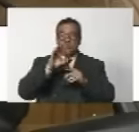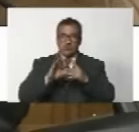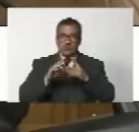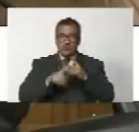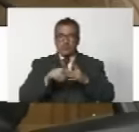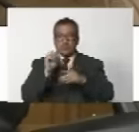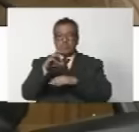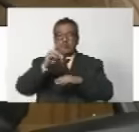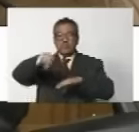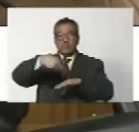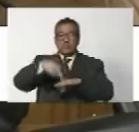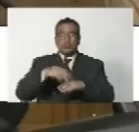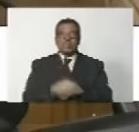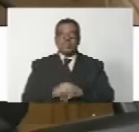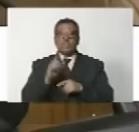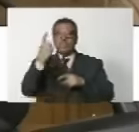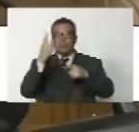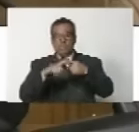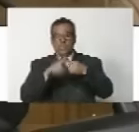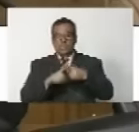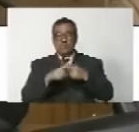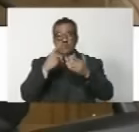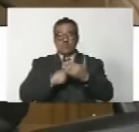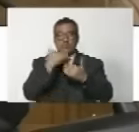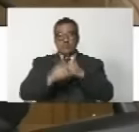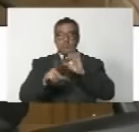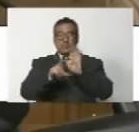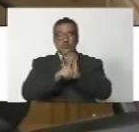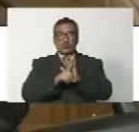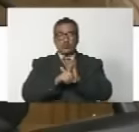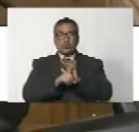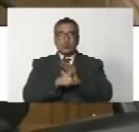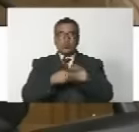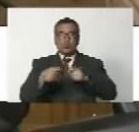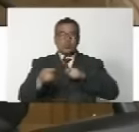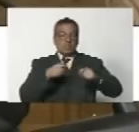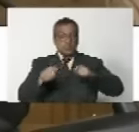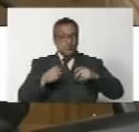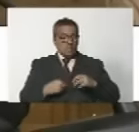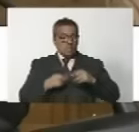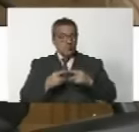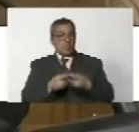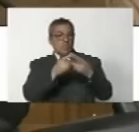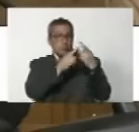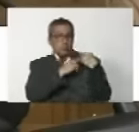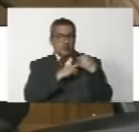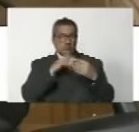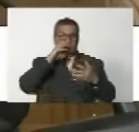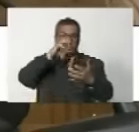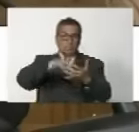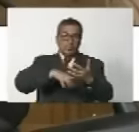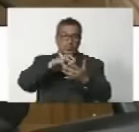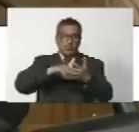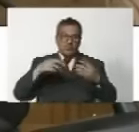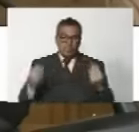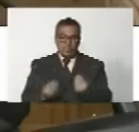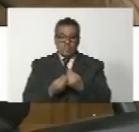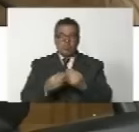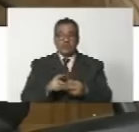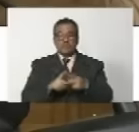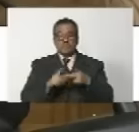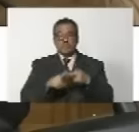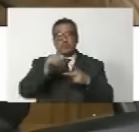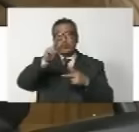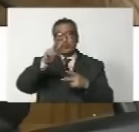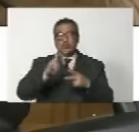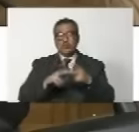Debates de la Asamblea Nacional. Primero, proyecto de ley para el trato digno y responsable de los animales de compañía.